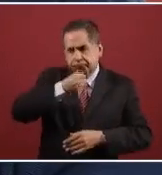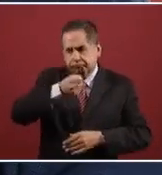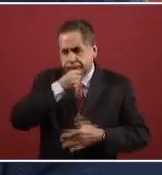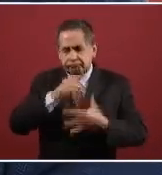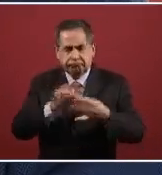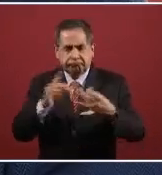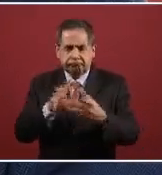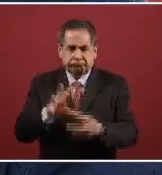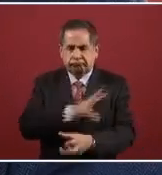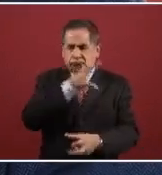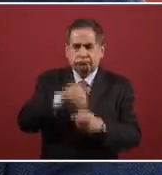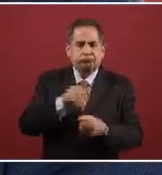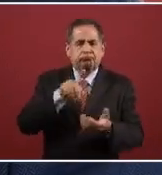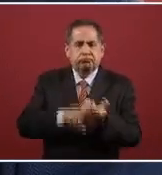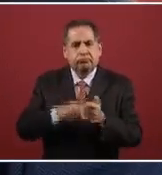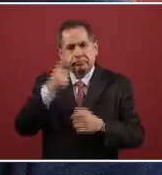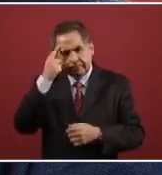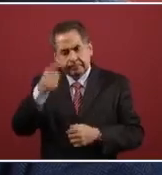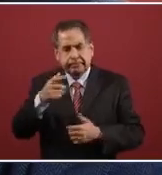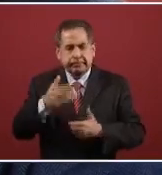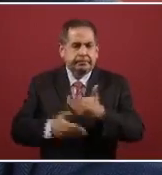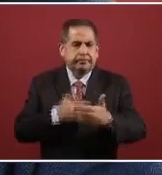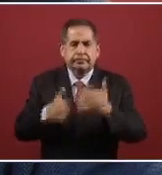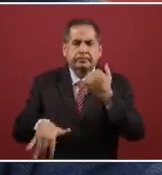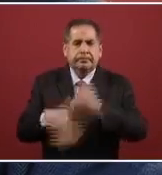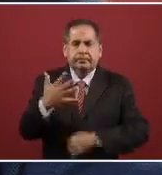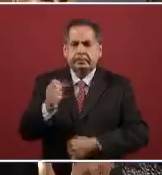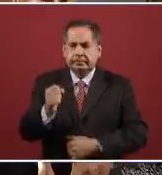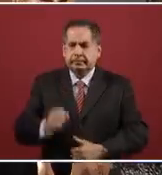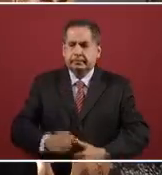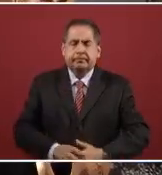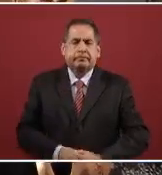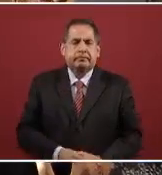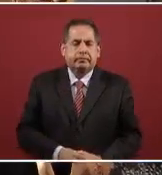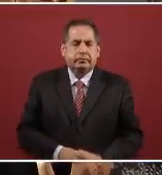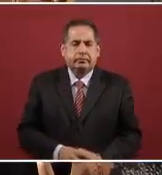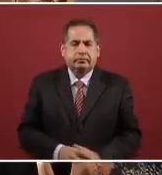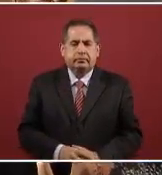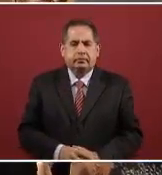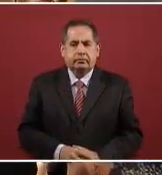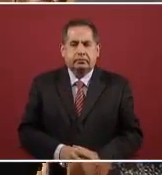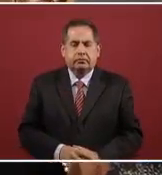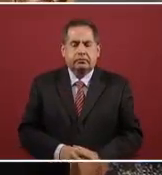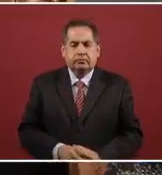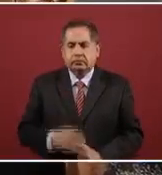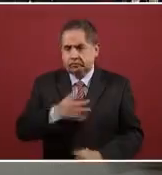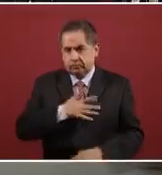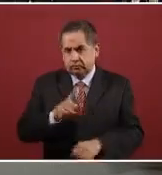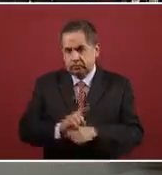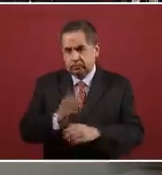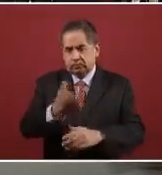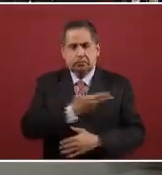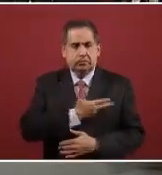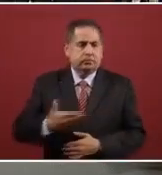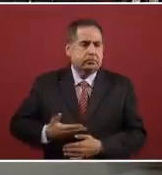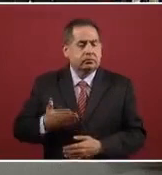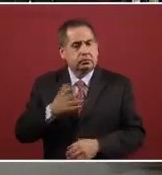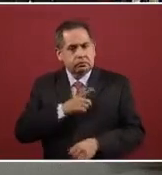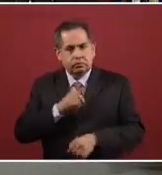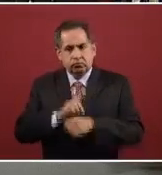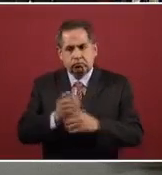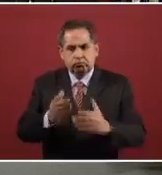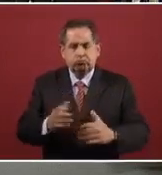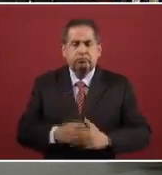hacer para la festividad del 15 de septiembre. Sí. Buenos días, presidente. Buenos días,